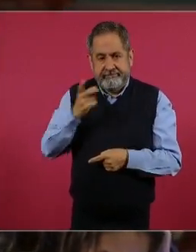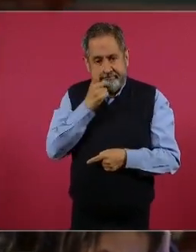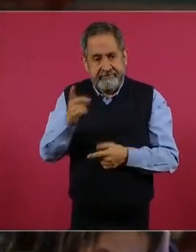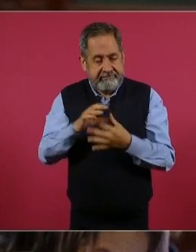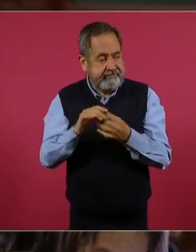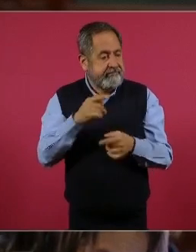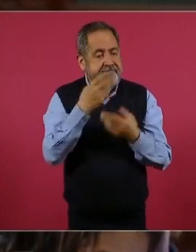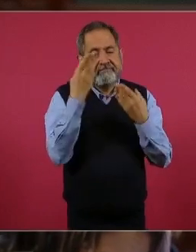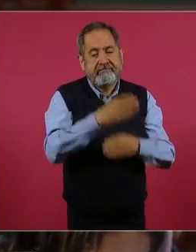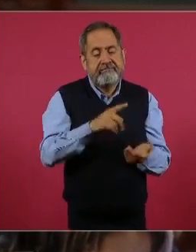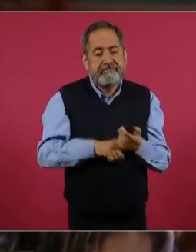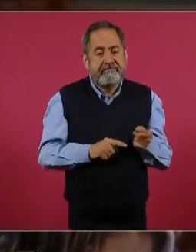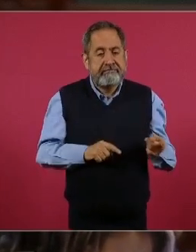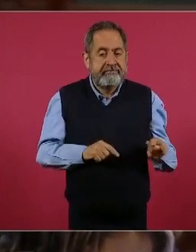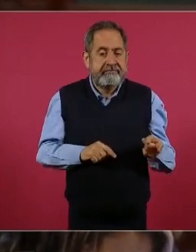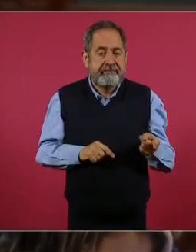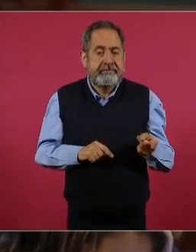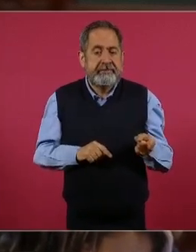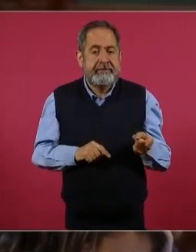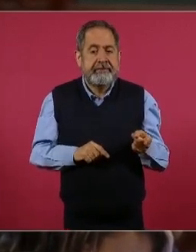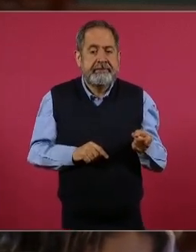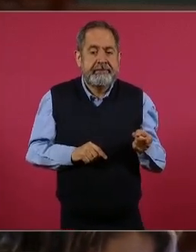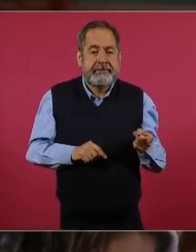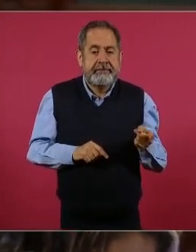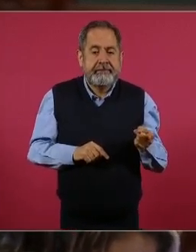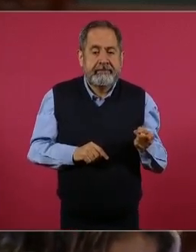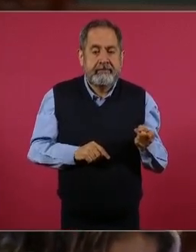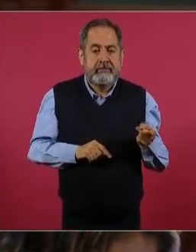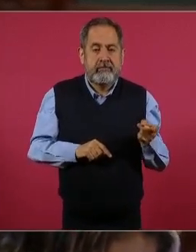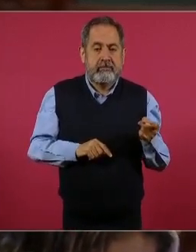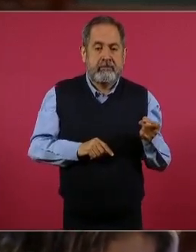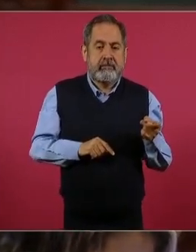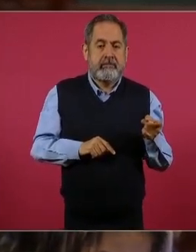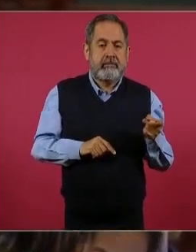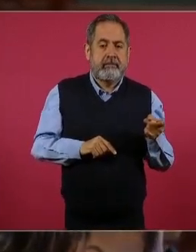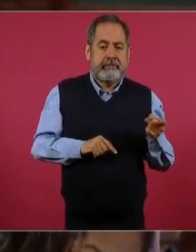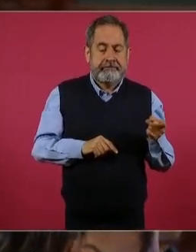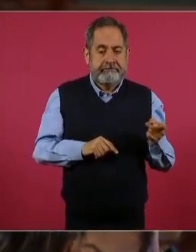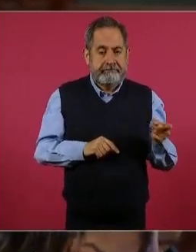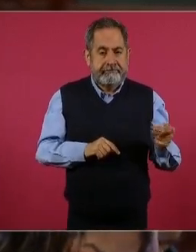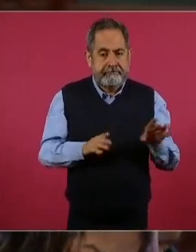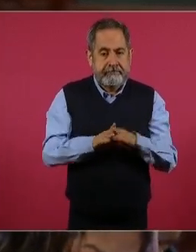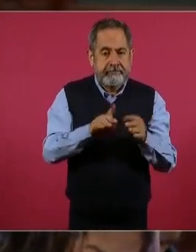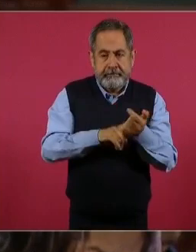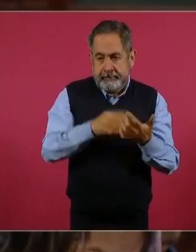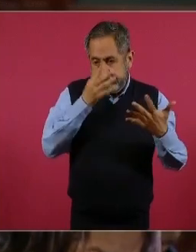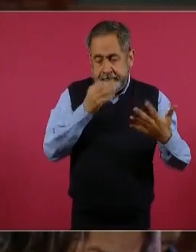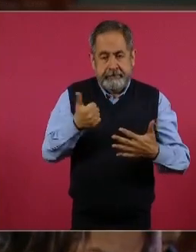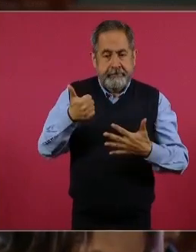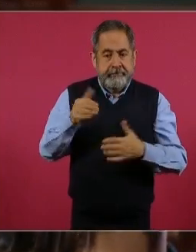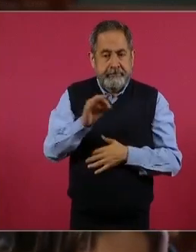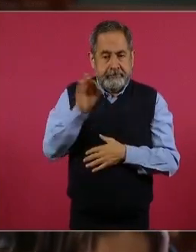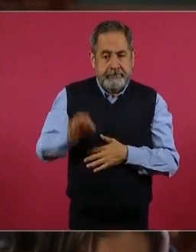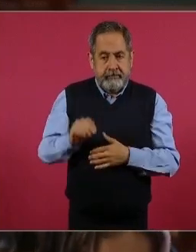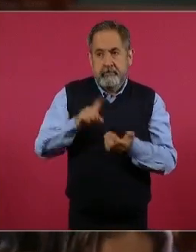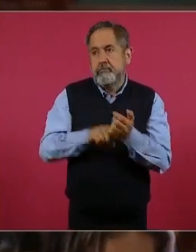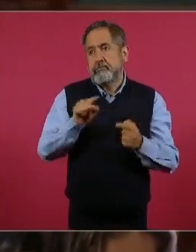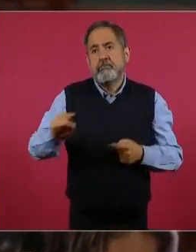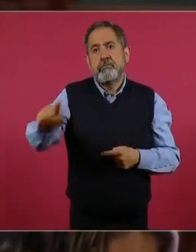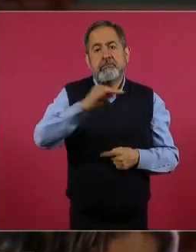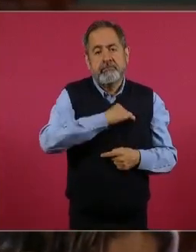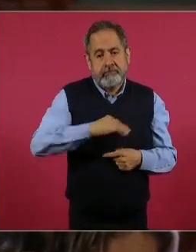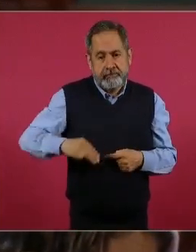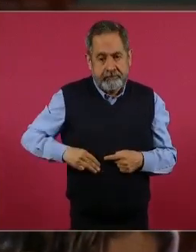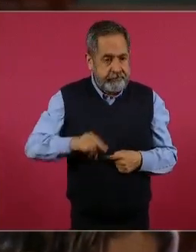de Hacienda solo está en el 6% de los municipios